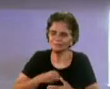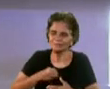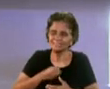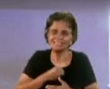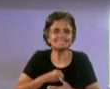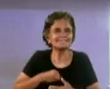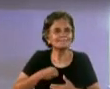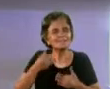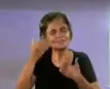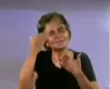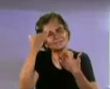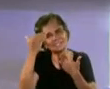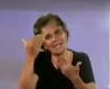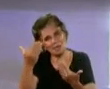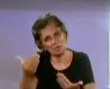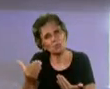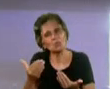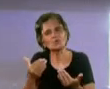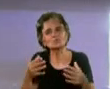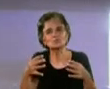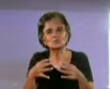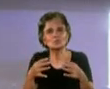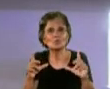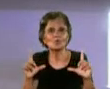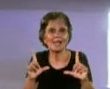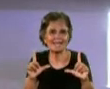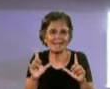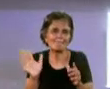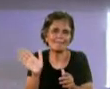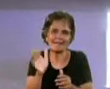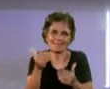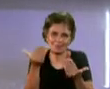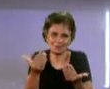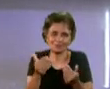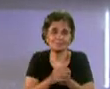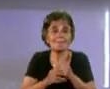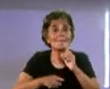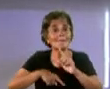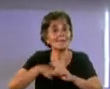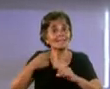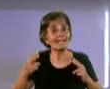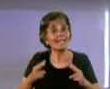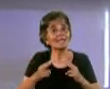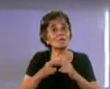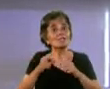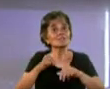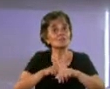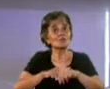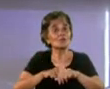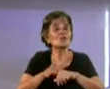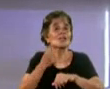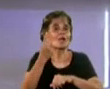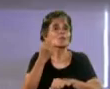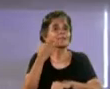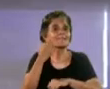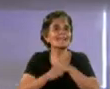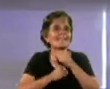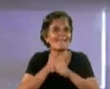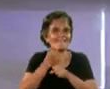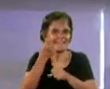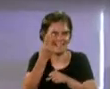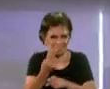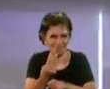el noticiero del mediodía y también de todo el canal. Mañana nos volveremos a reencontrar a partir de la hora 13 hasta la hora